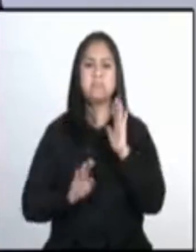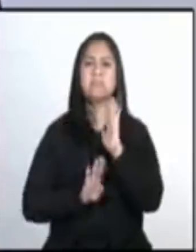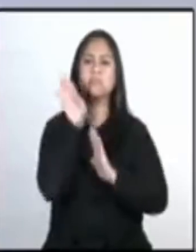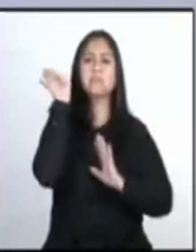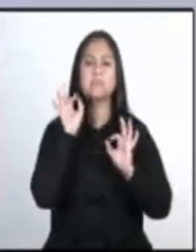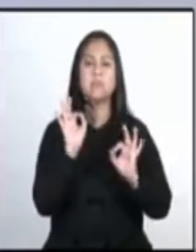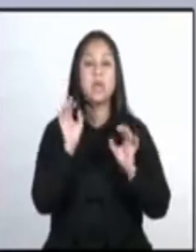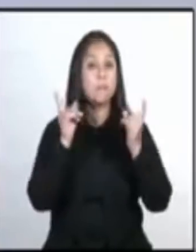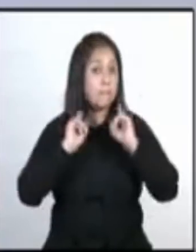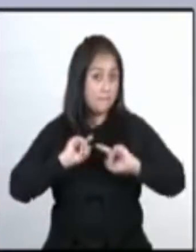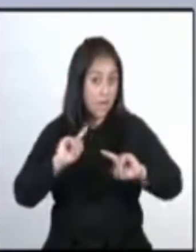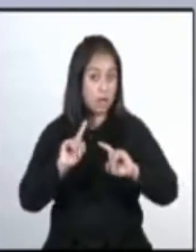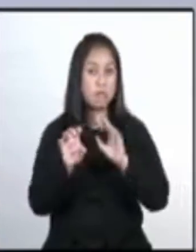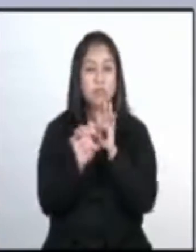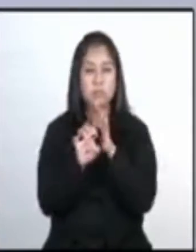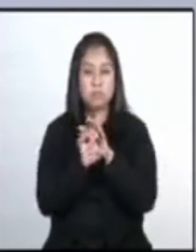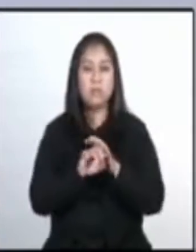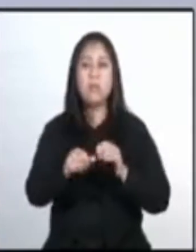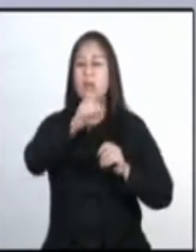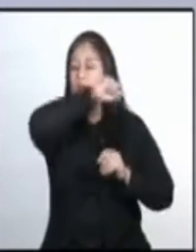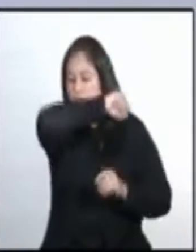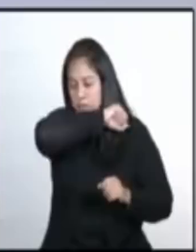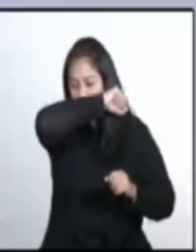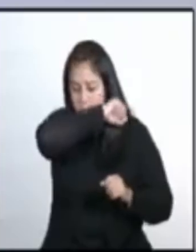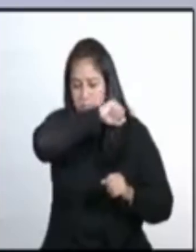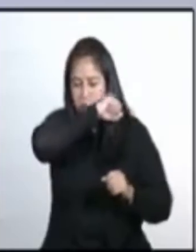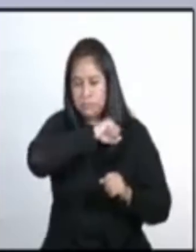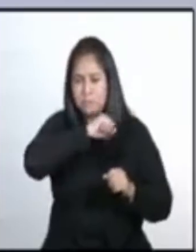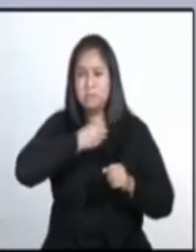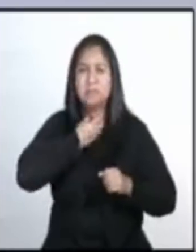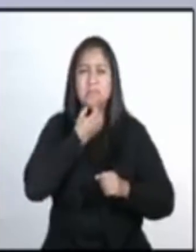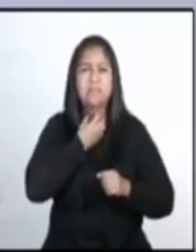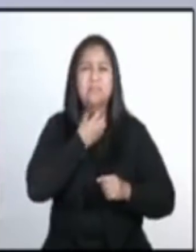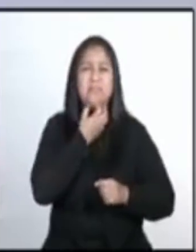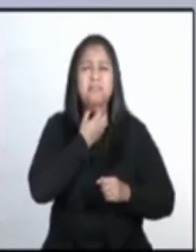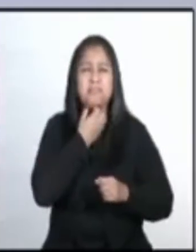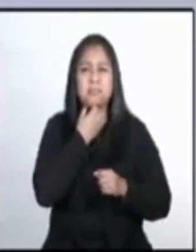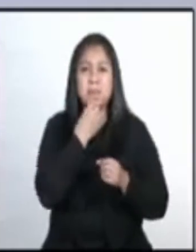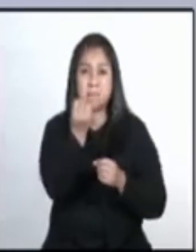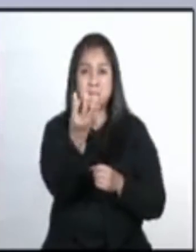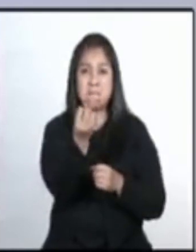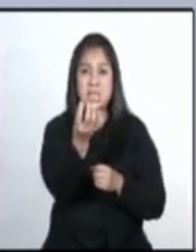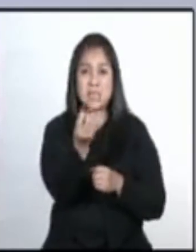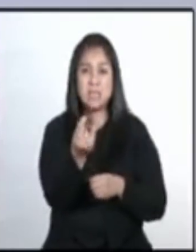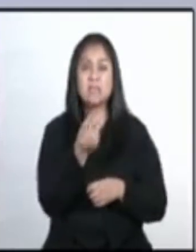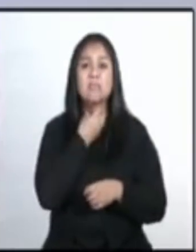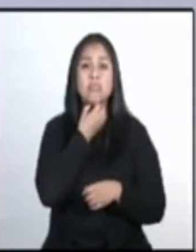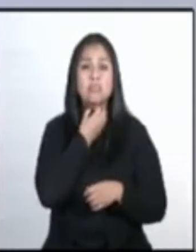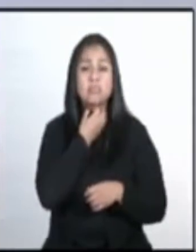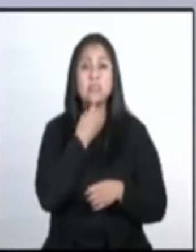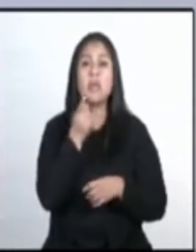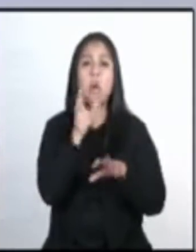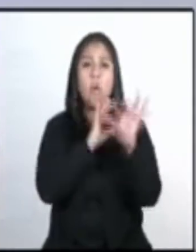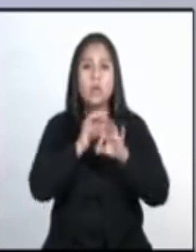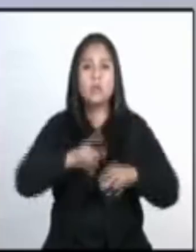contrario, principiara a toser y principiara a sacar flemas de color verde o principiara a tener problemas